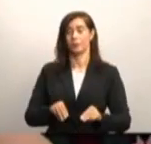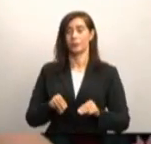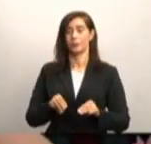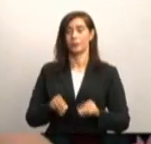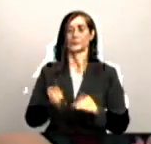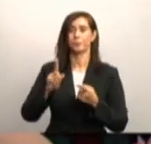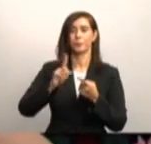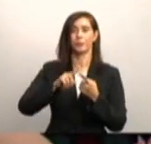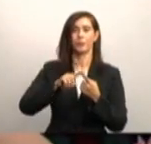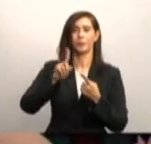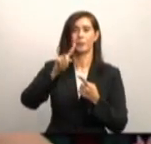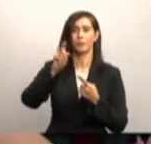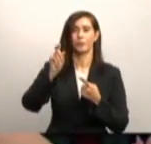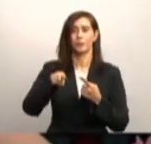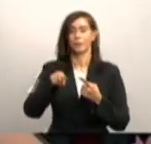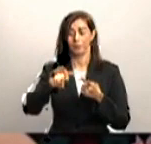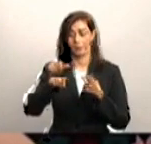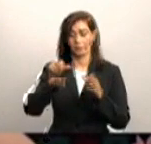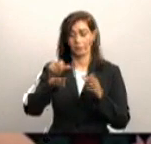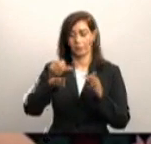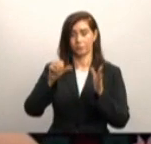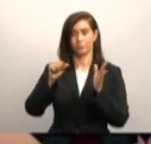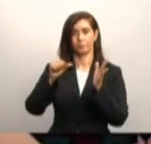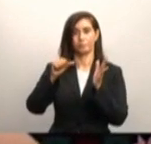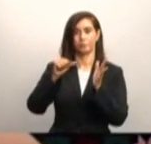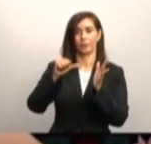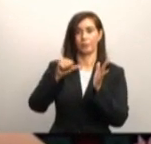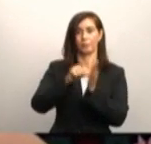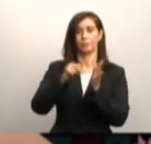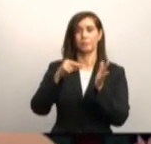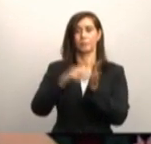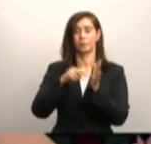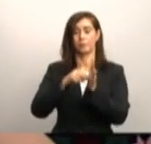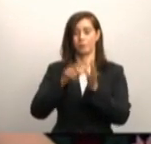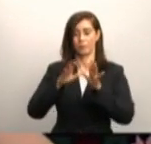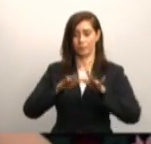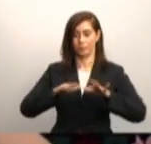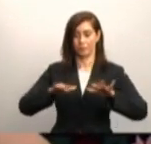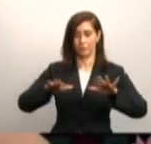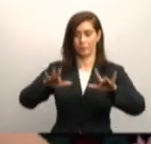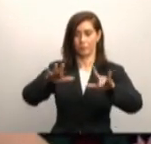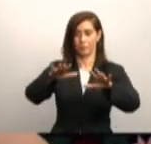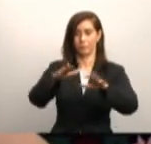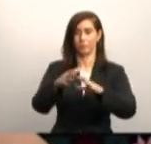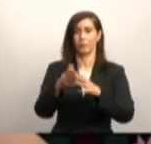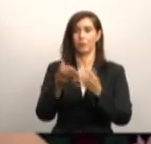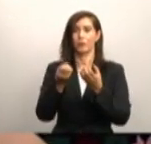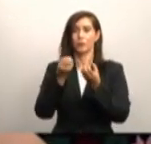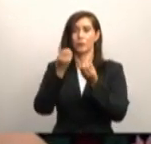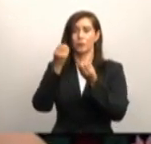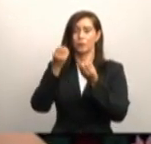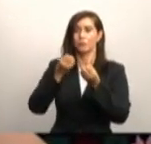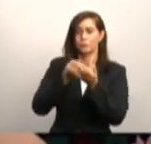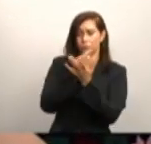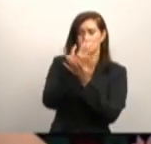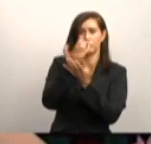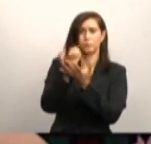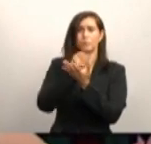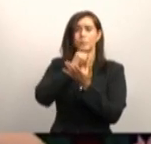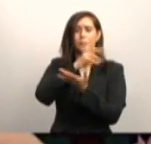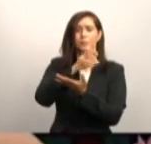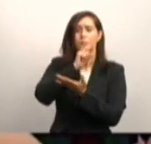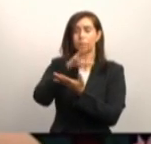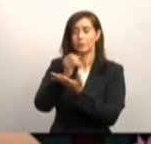quisiera preguntarle, todos hemos vivido aquí en el Gran Santo Domingo el tema de Duquesa. Por un lado, saber el impacto que ha tenido sobre